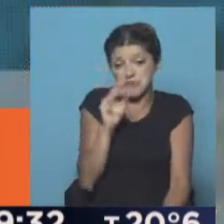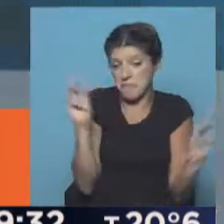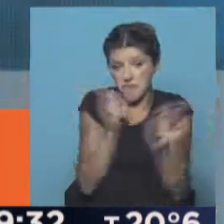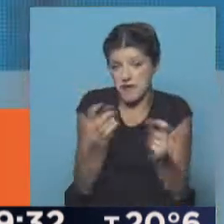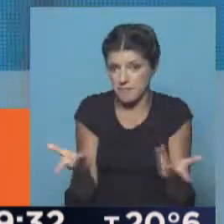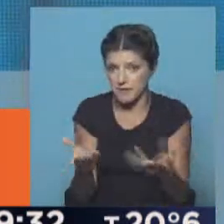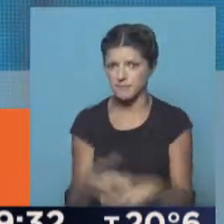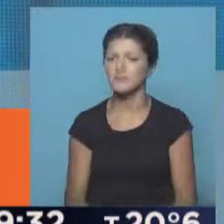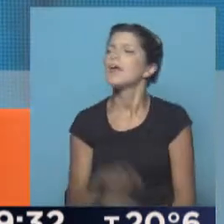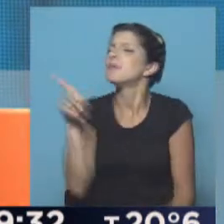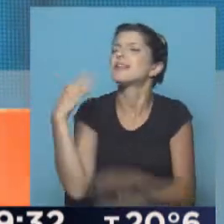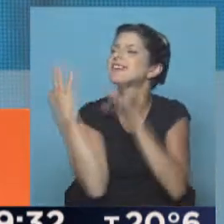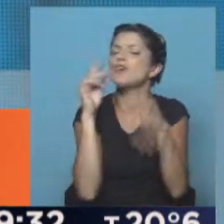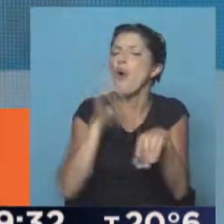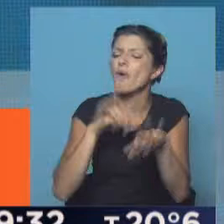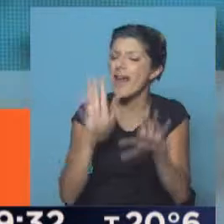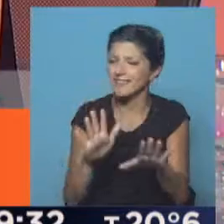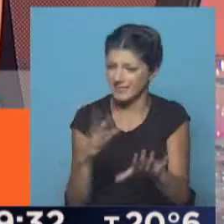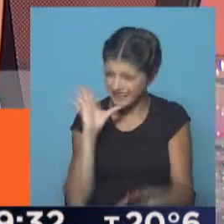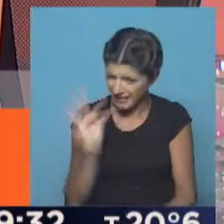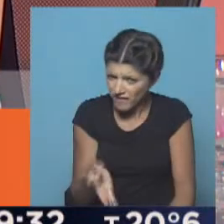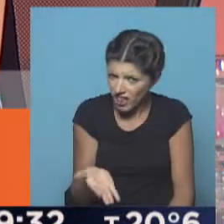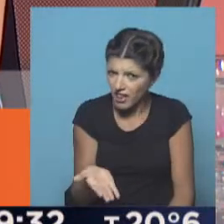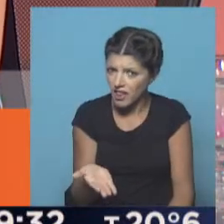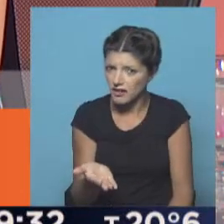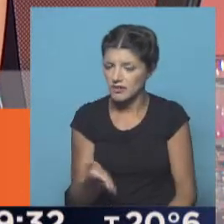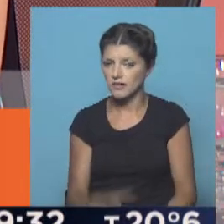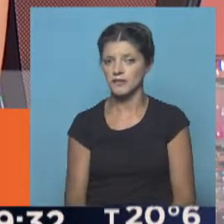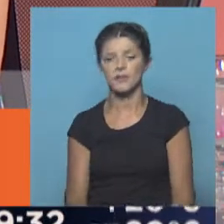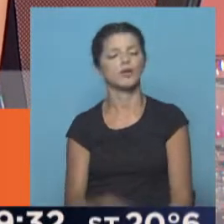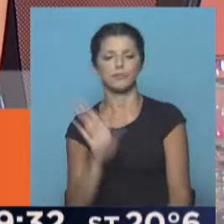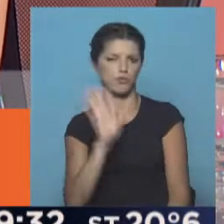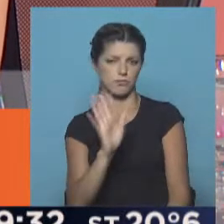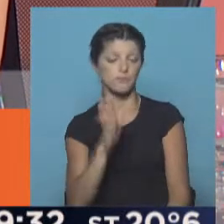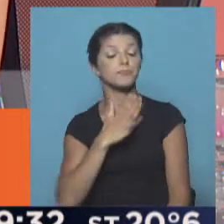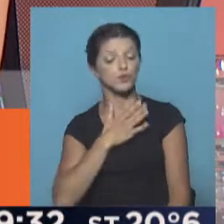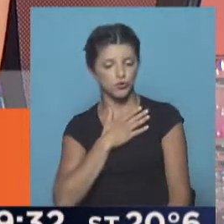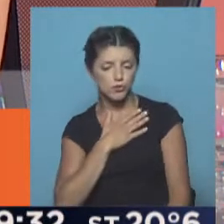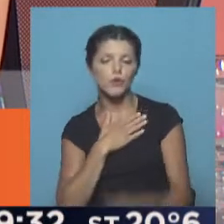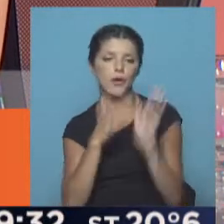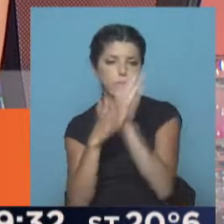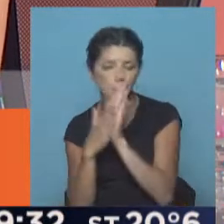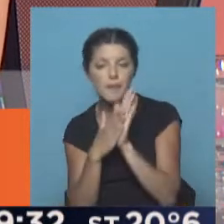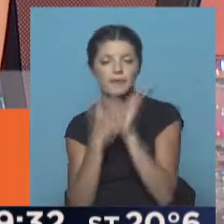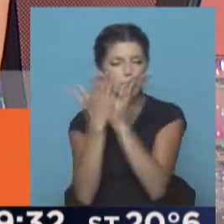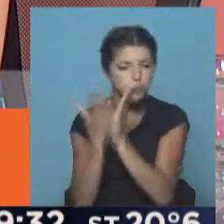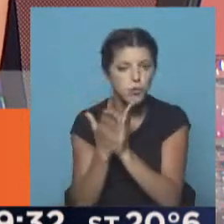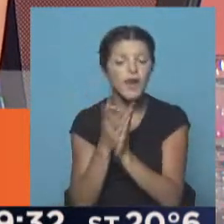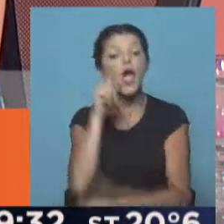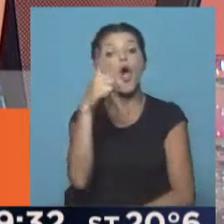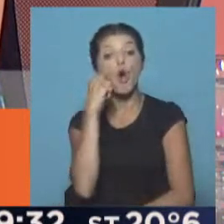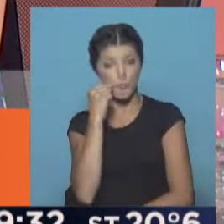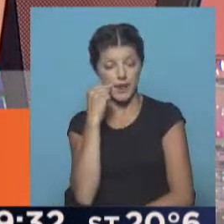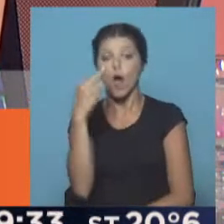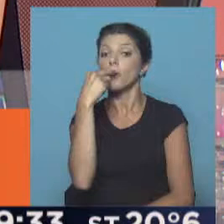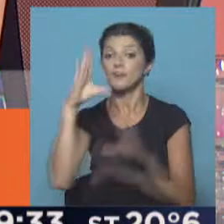qué López llegó a esa hora a un convento? No, digamos, nosotros lo que sabemos, lo que pudimos reconstruir fue que el señor López a las 11 de la